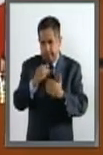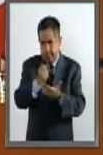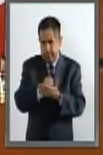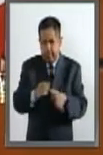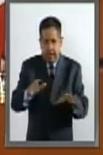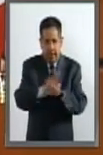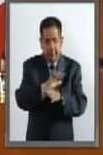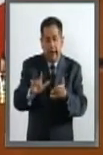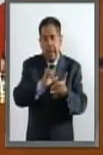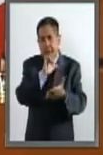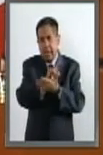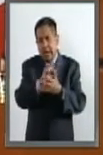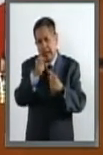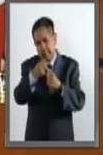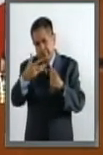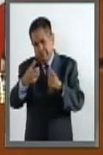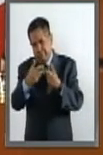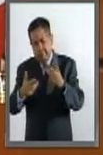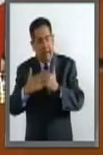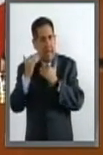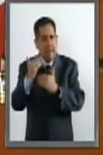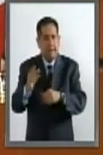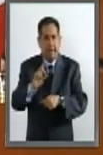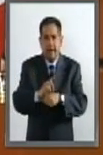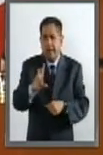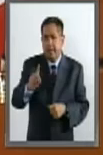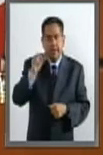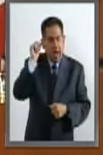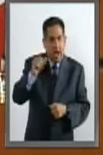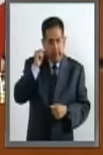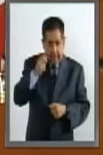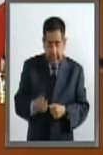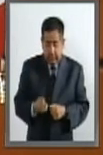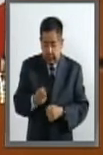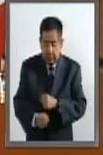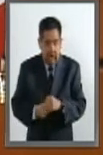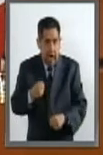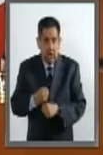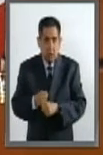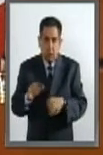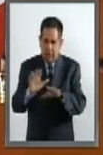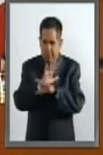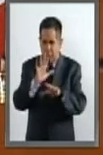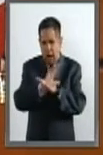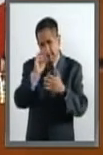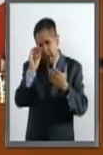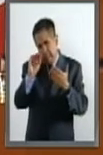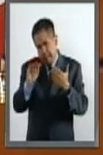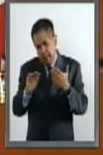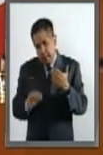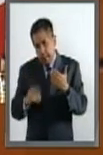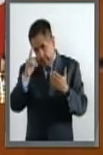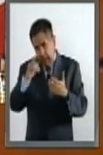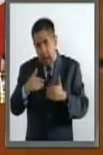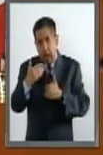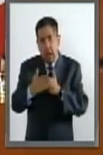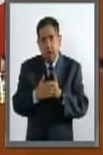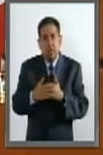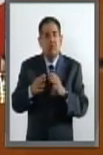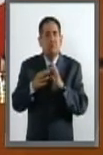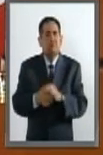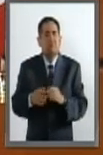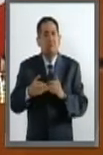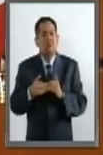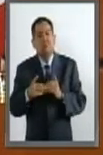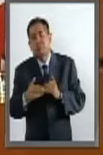la legislación secundaria más tardar el 30 de abril del presente año, para que la reforma resulte aplicable al